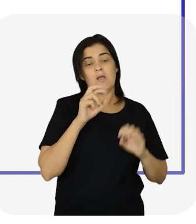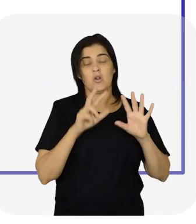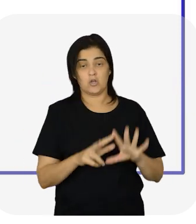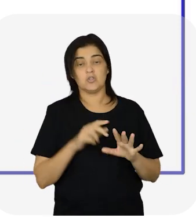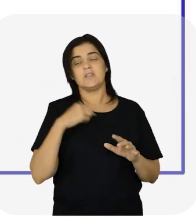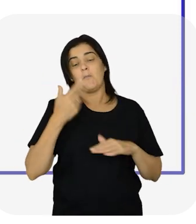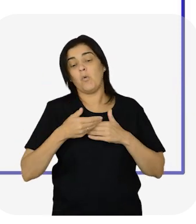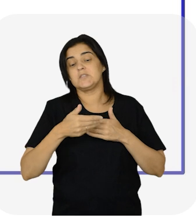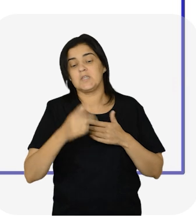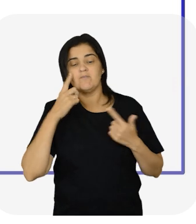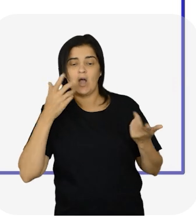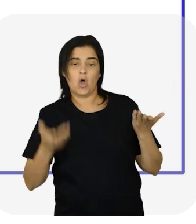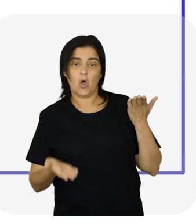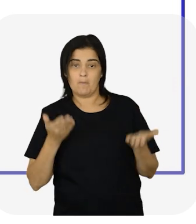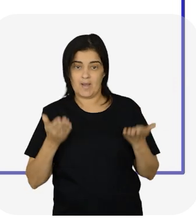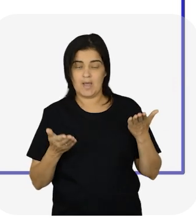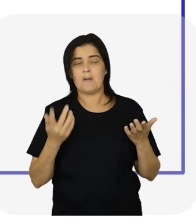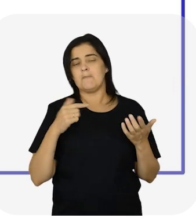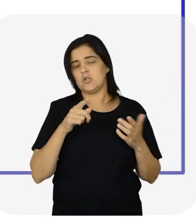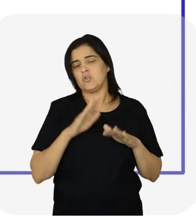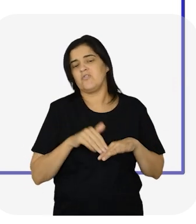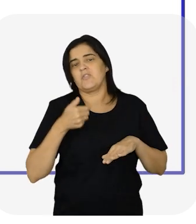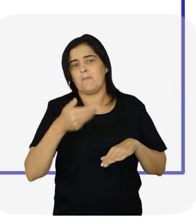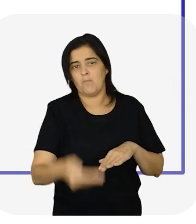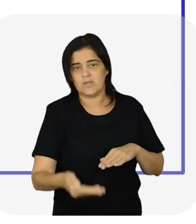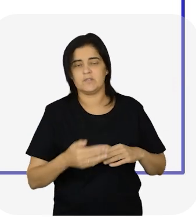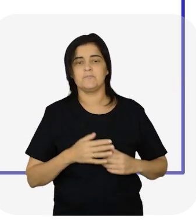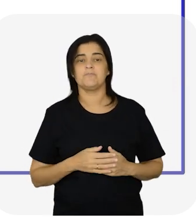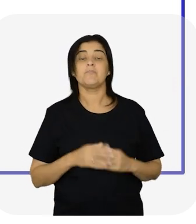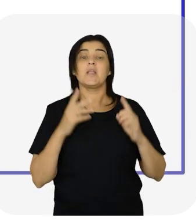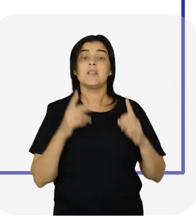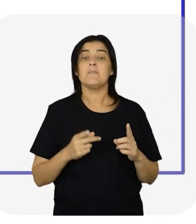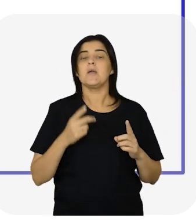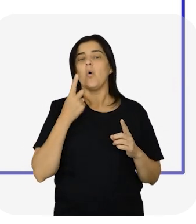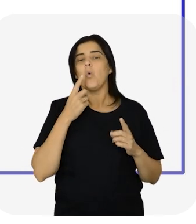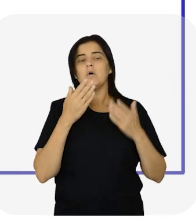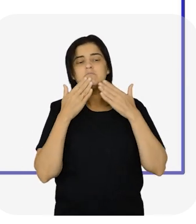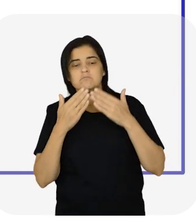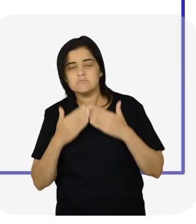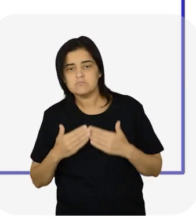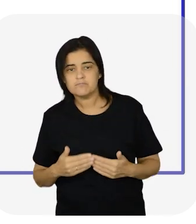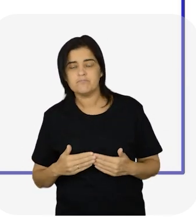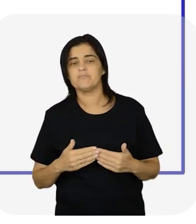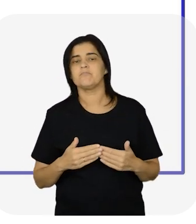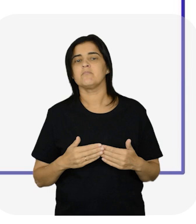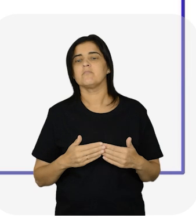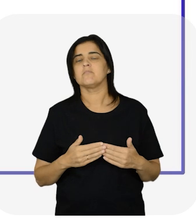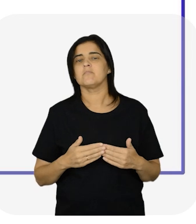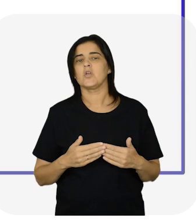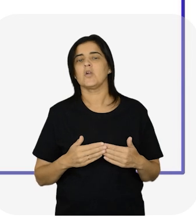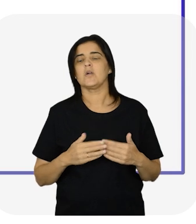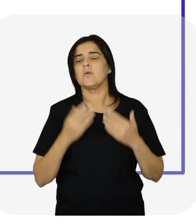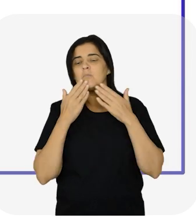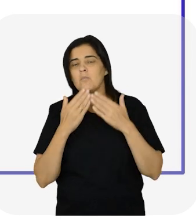una comparación entre unos y otros, pero eso posteriormente. También hicimos un cuestionario censal, es decir, que queremos abarcar